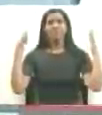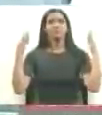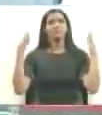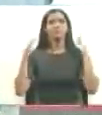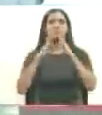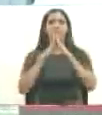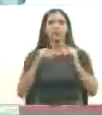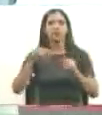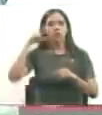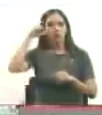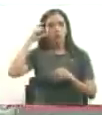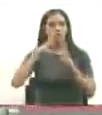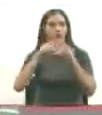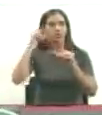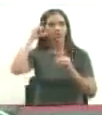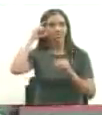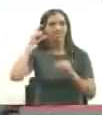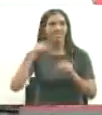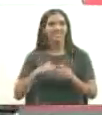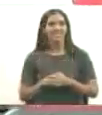Todos los días.